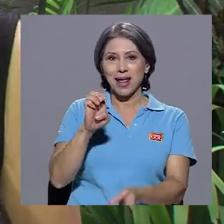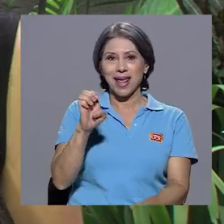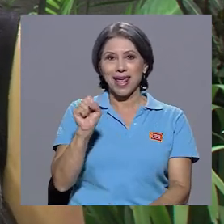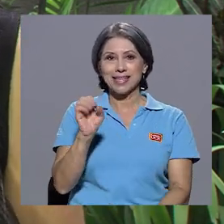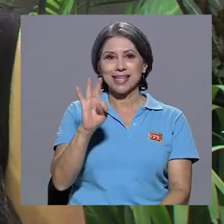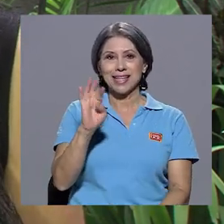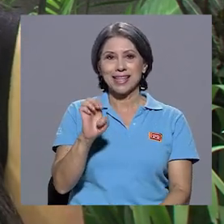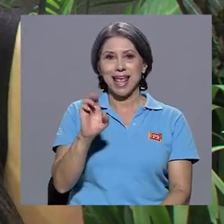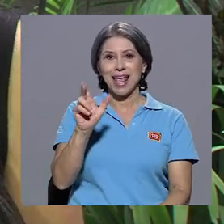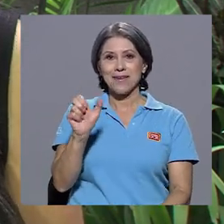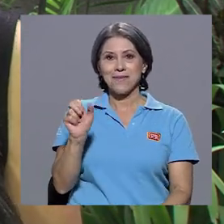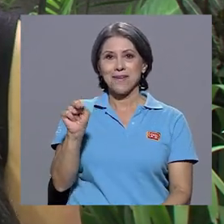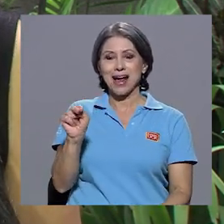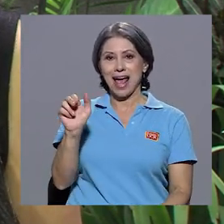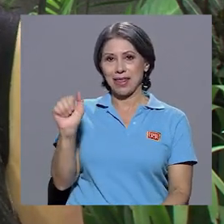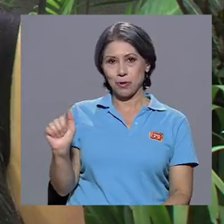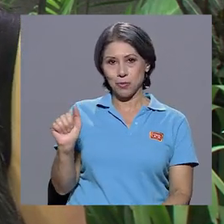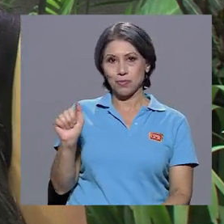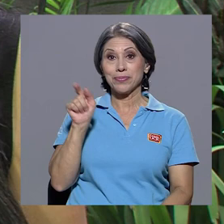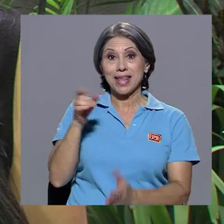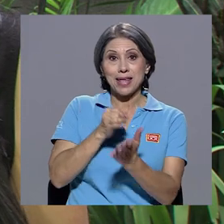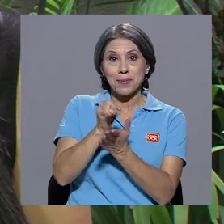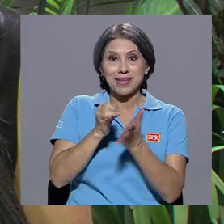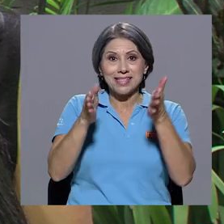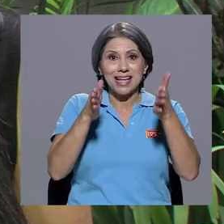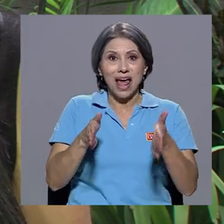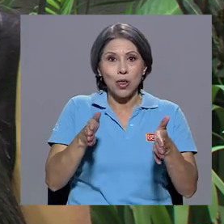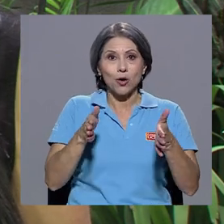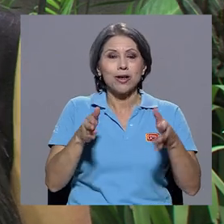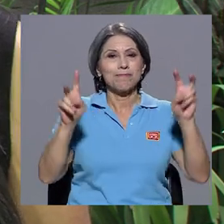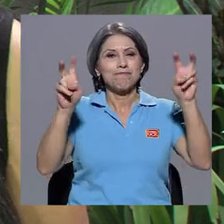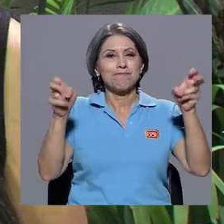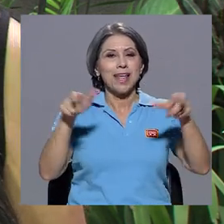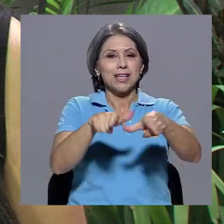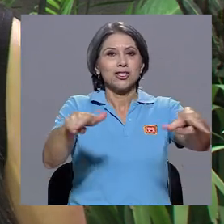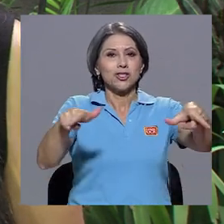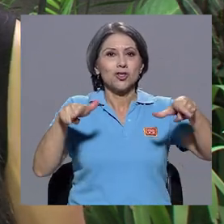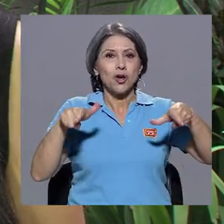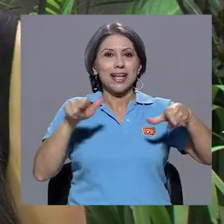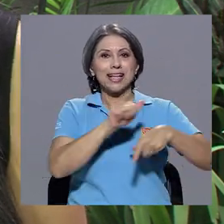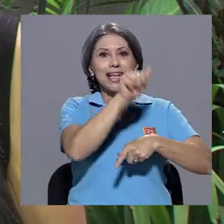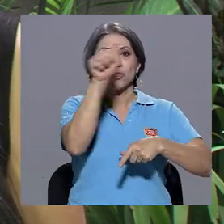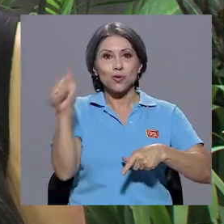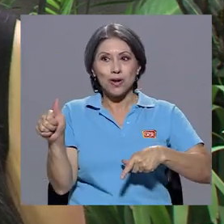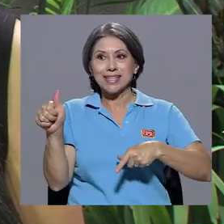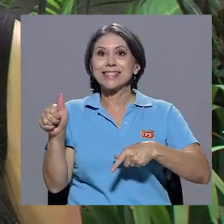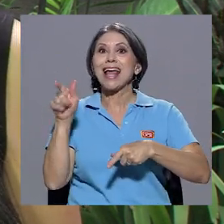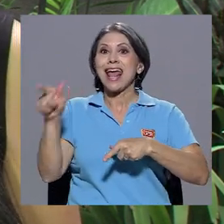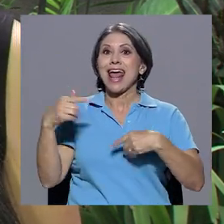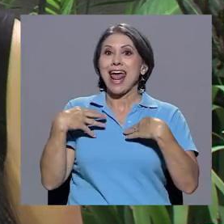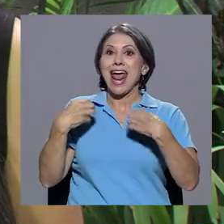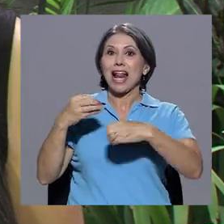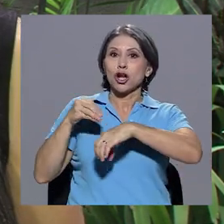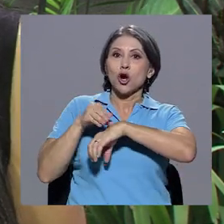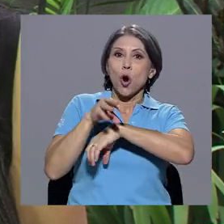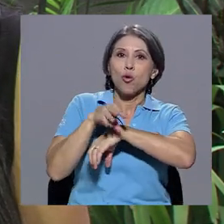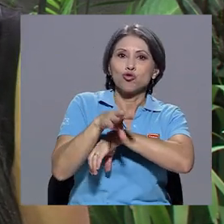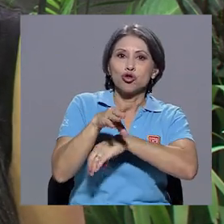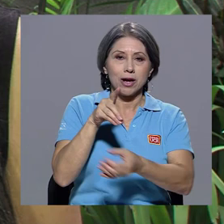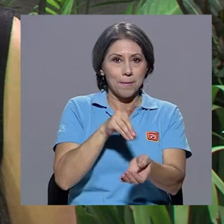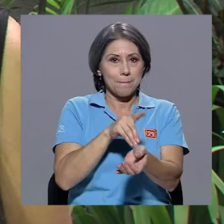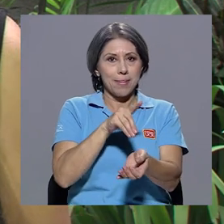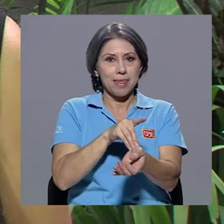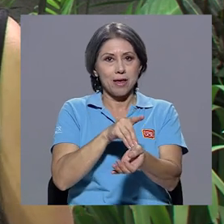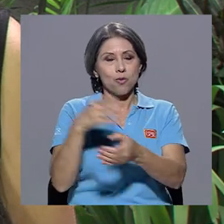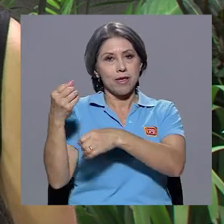doctor Esteban Andrejuk. Él es investigador de las Zonas Azules, Health Coach, médico y